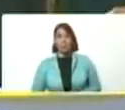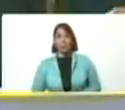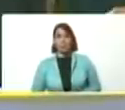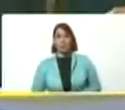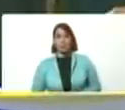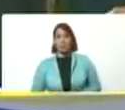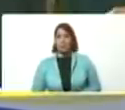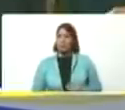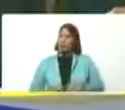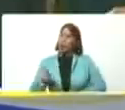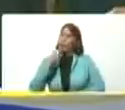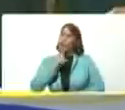¿cómo te llamas tú, muchacho?